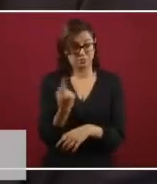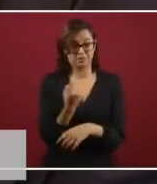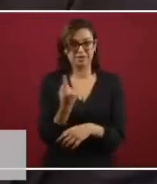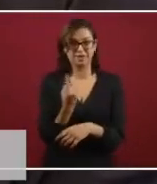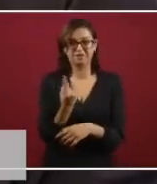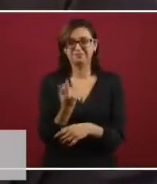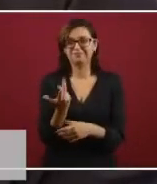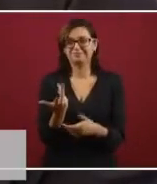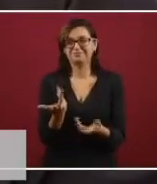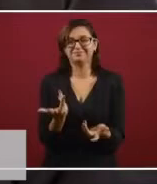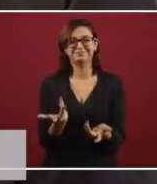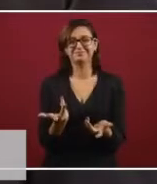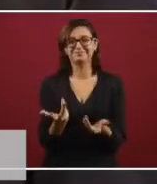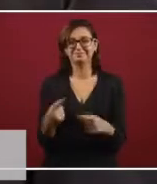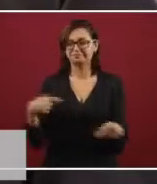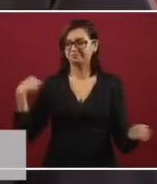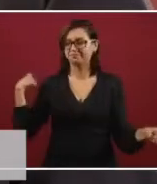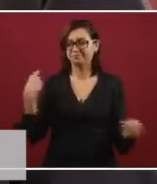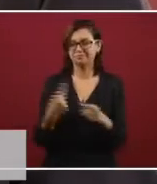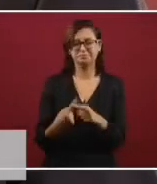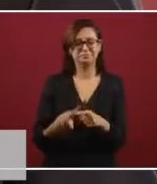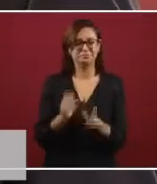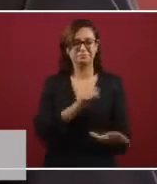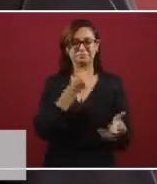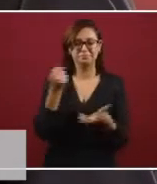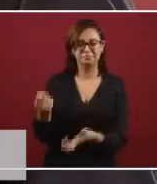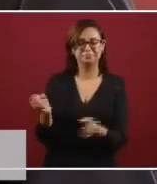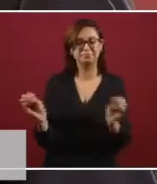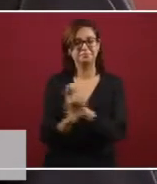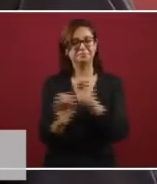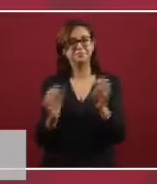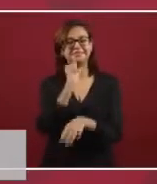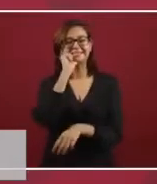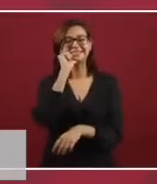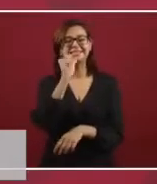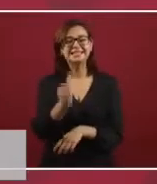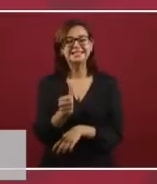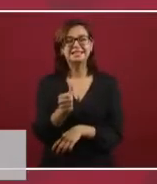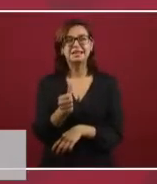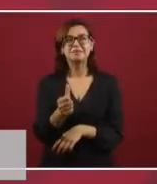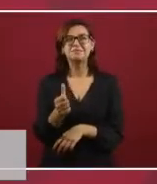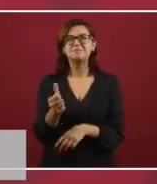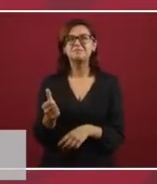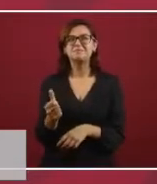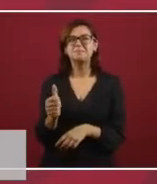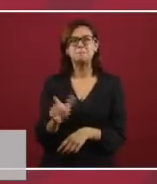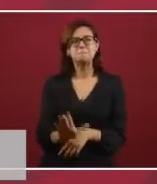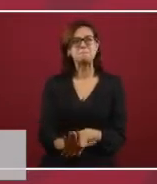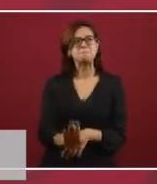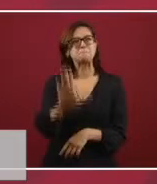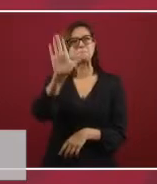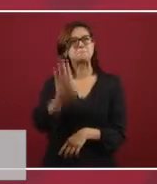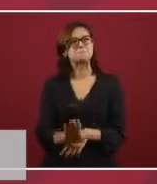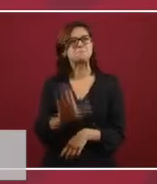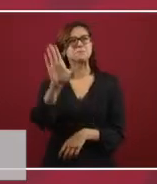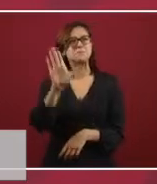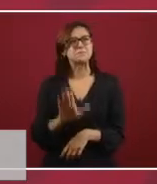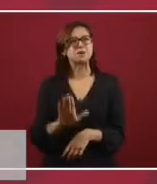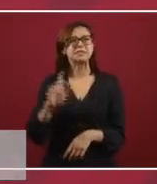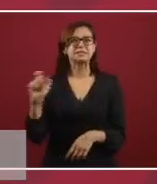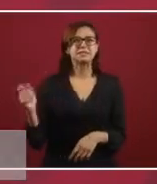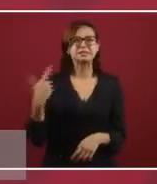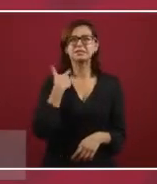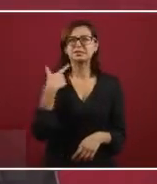de la prioridad que es el bienestar y felicidad del pueblo de México para finalmente conseguir la paz en todo el país con un gobierno austero que no permita